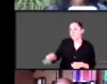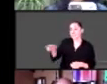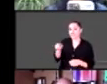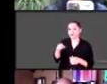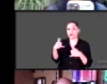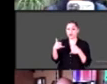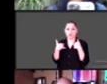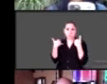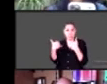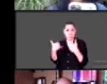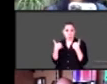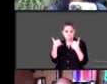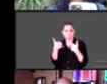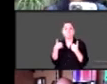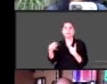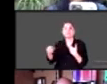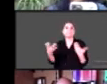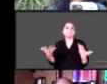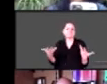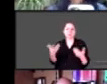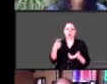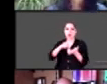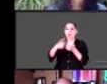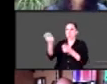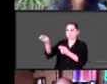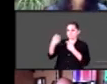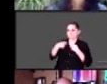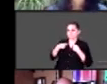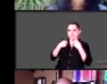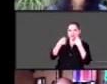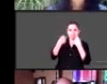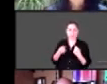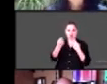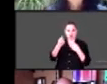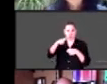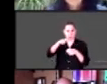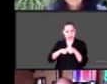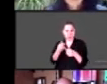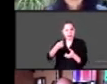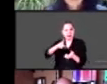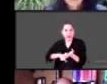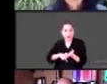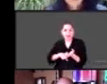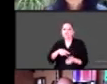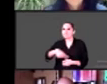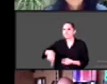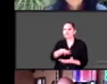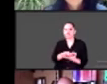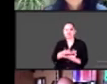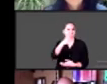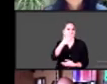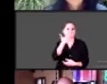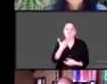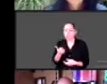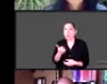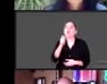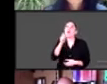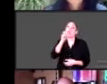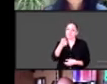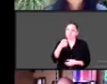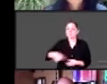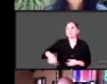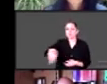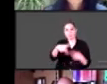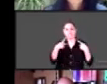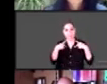el acceso a la seguridad social la que más están reportando, sobre todo los menores que trabajan, que es la segunda